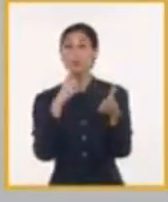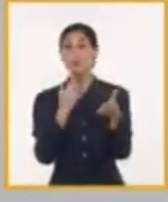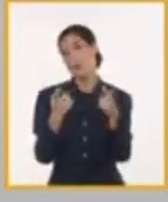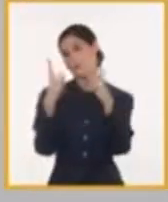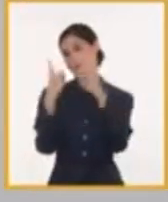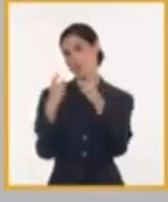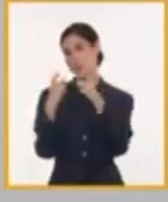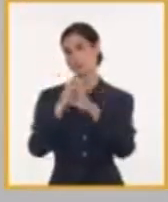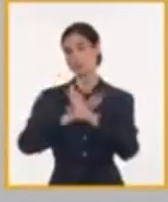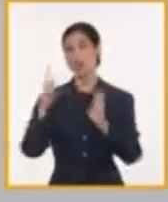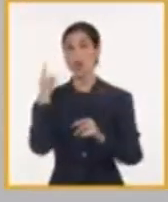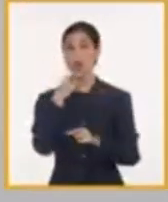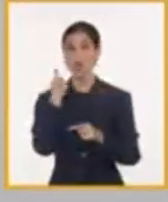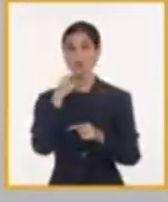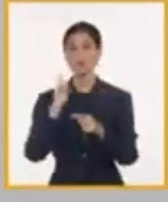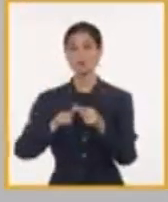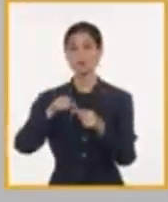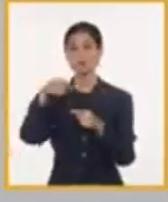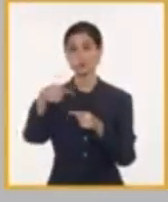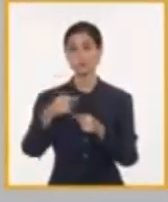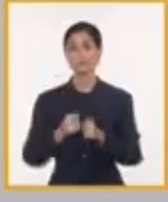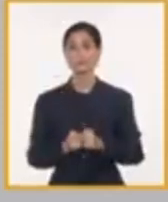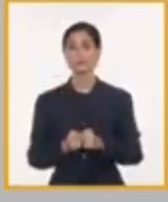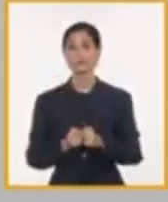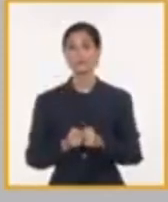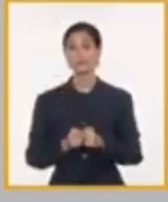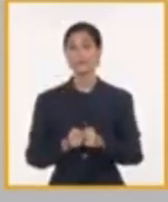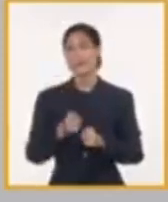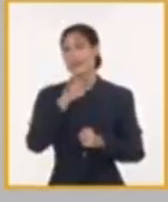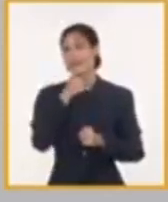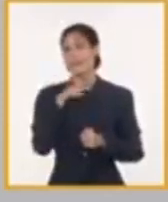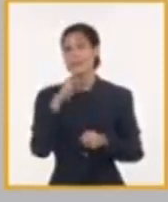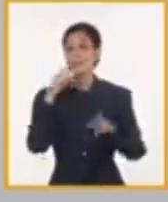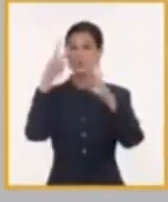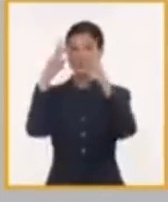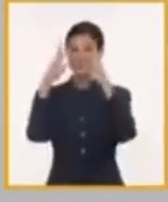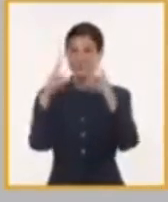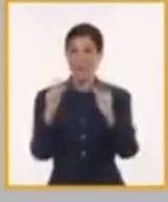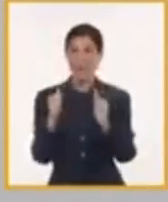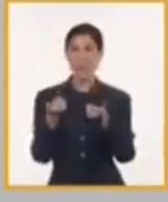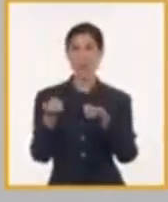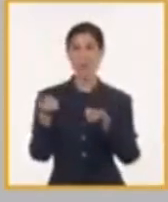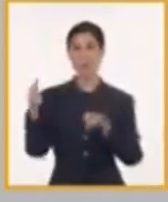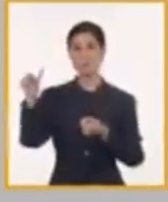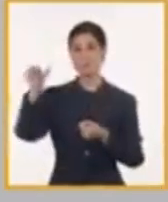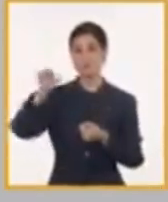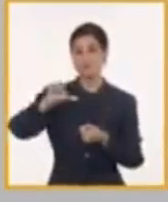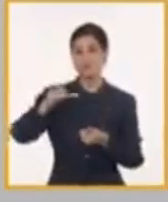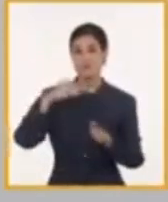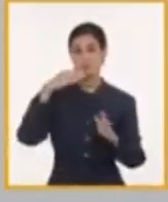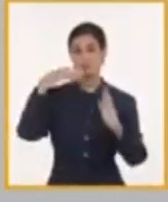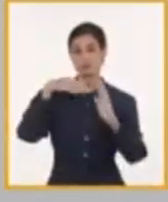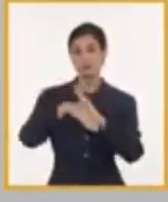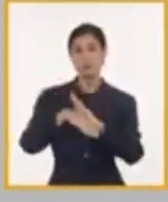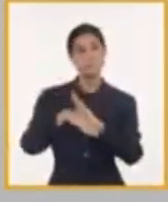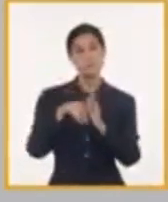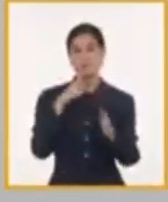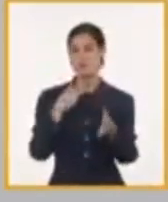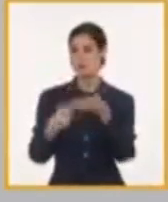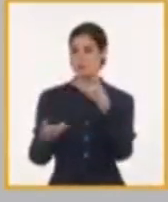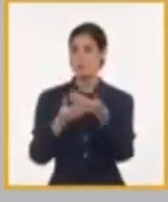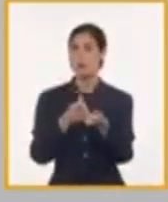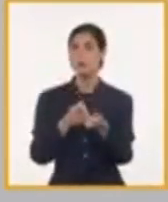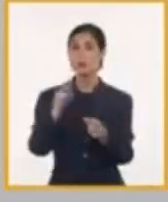año anterior. Pero sí es bueno resaltar que, aunque el resultado es desfavorable, hay dos actividades que para nosotros son